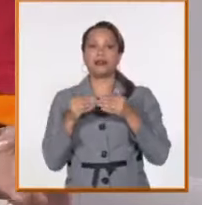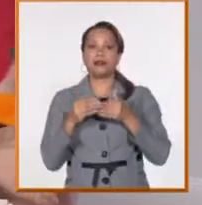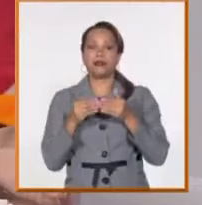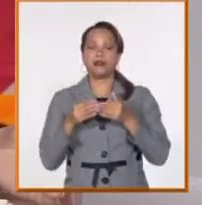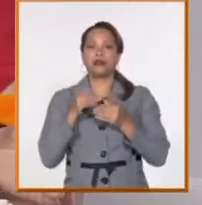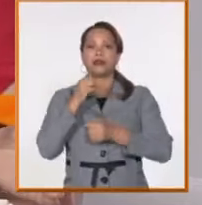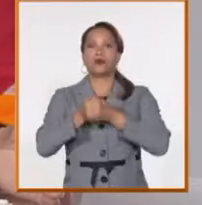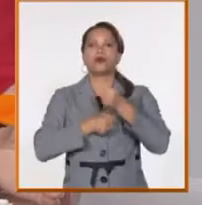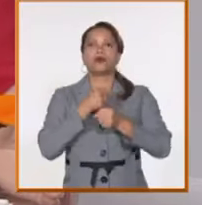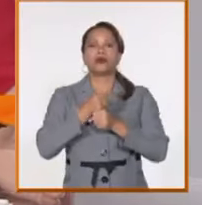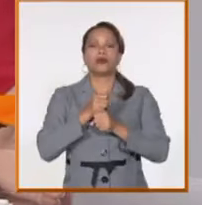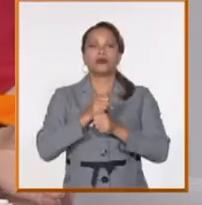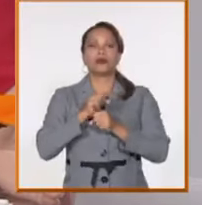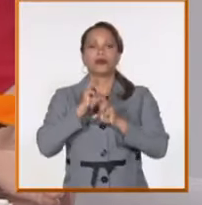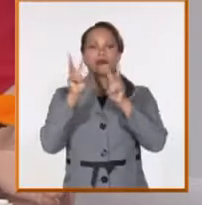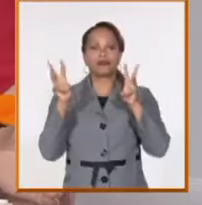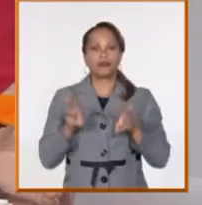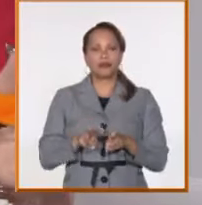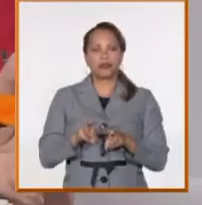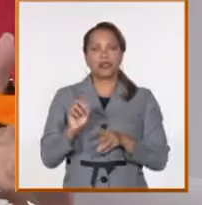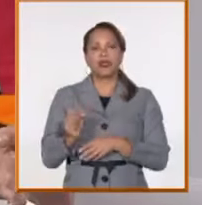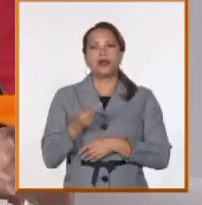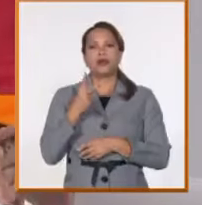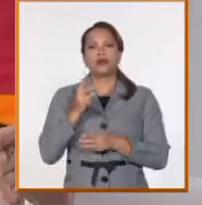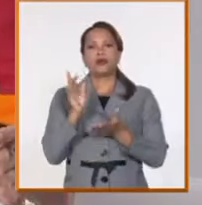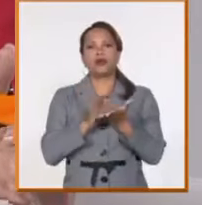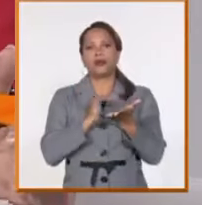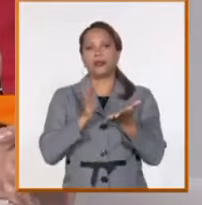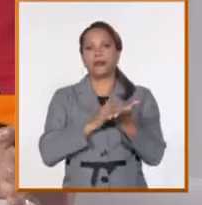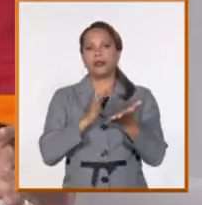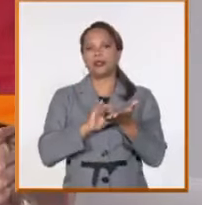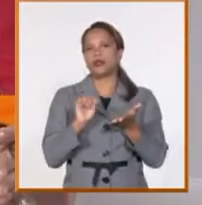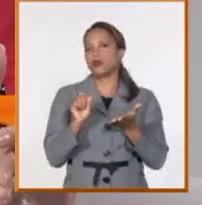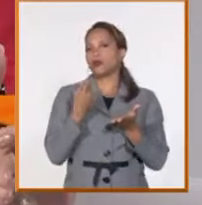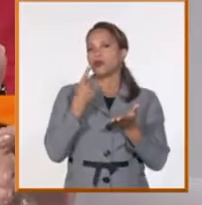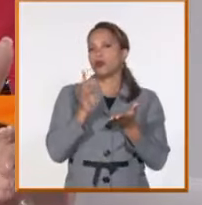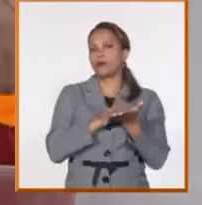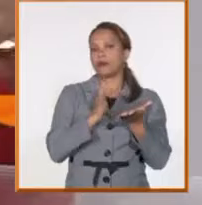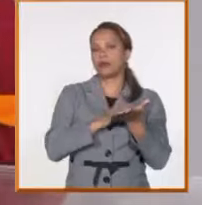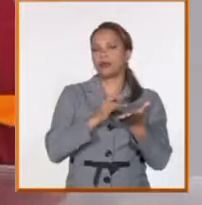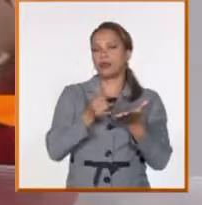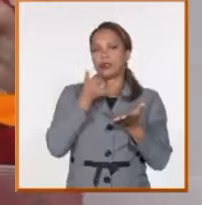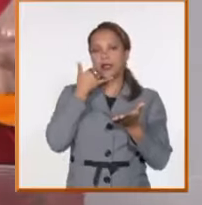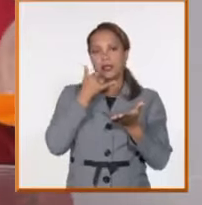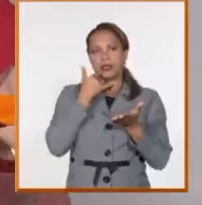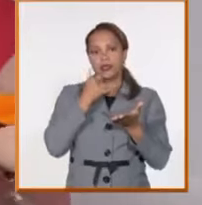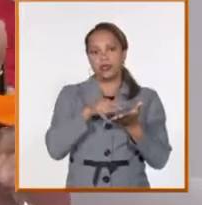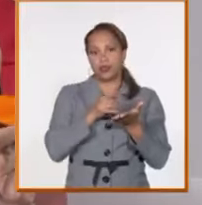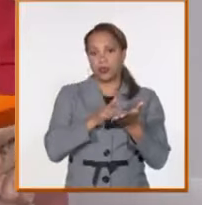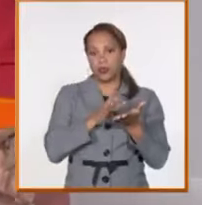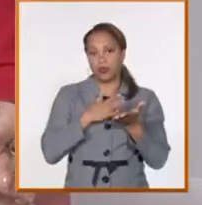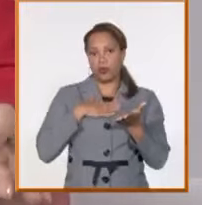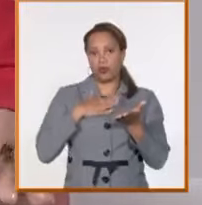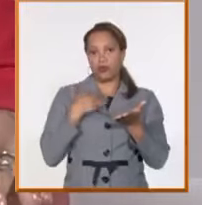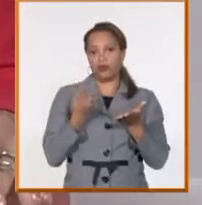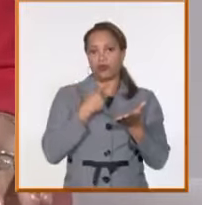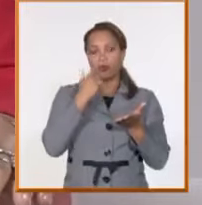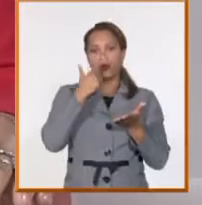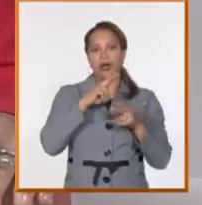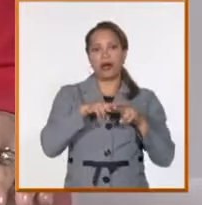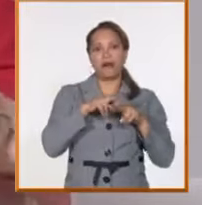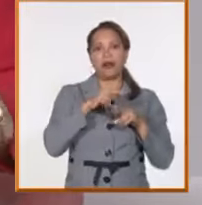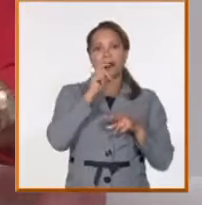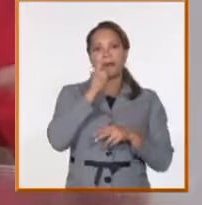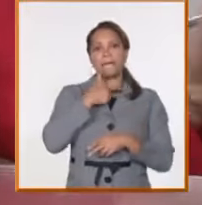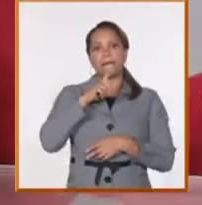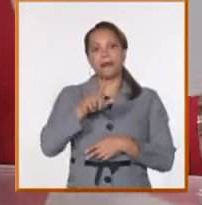comercio electrónico con las dos pasarelas que tenemos no solo utilizamos las dos pasarelas del comercio nuestras propias que es aban vel y tienda lo